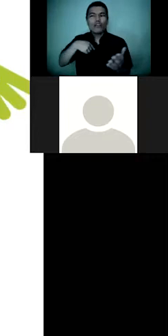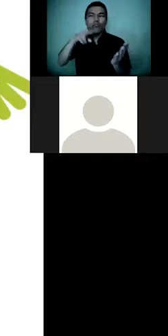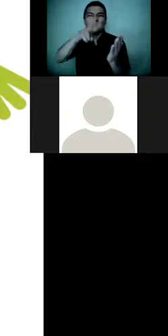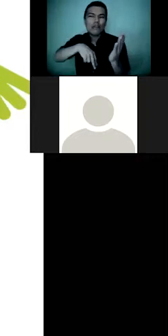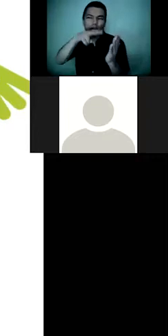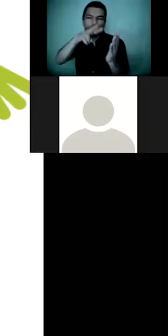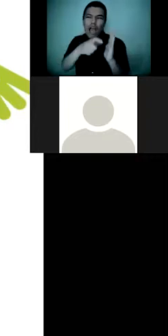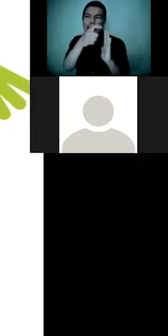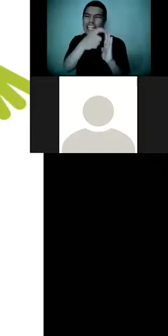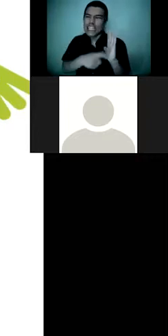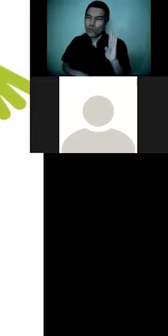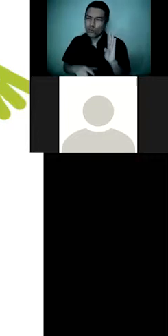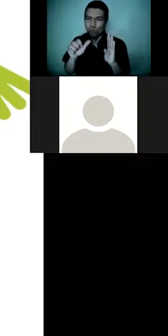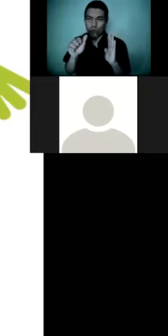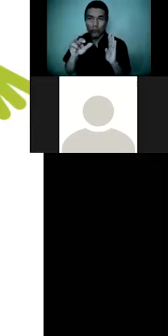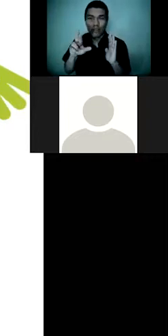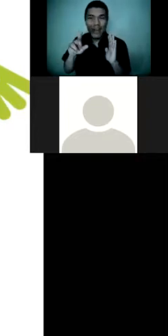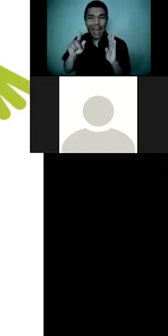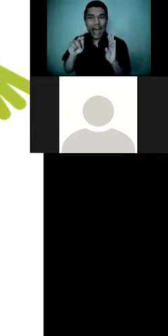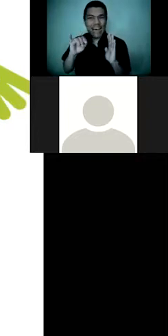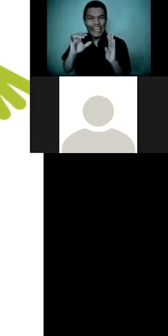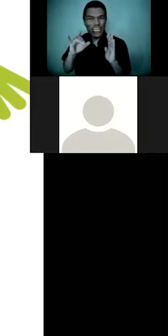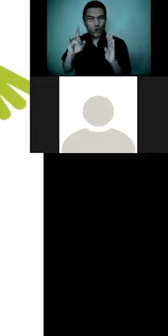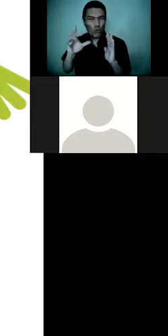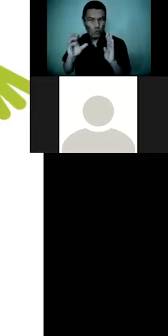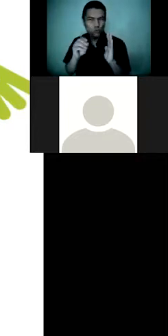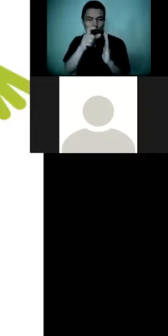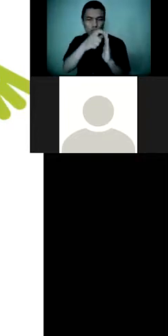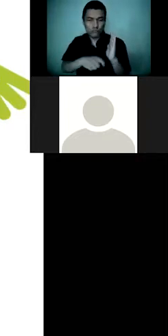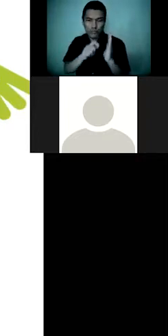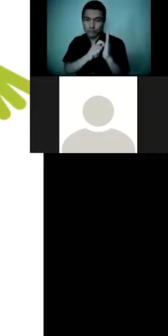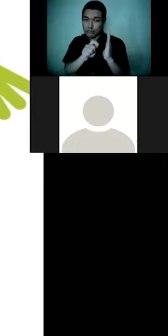qué? Es porque yo he leído